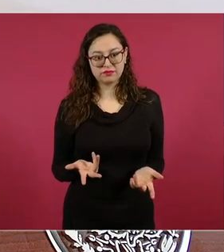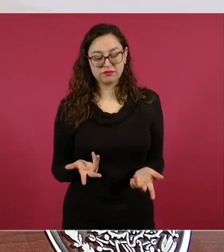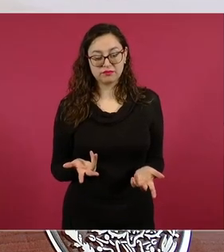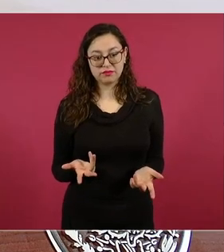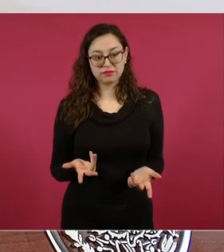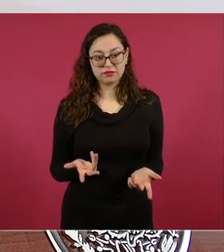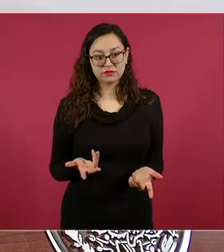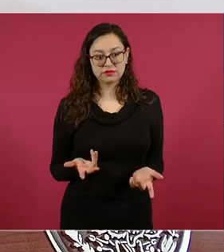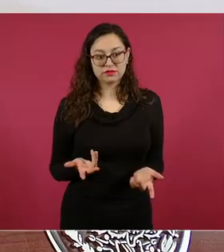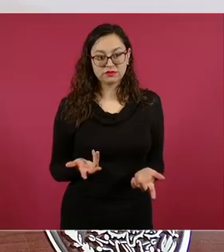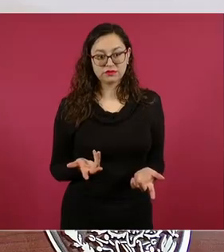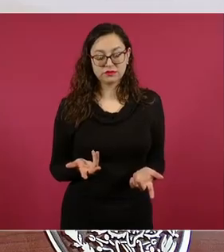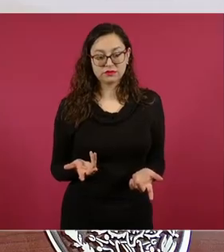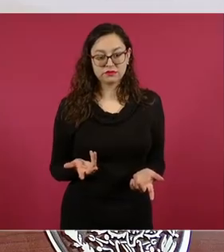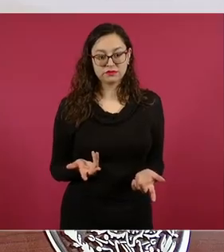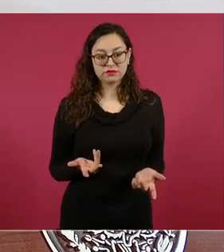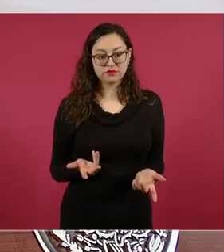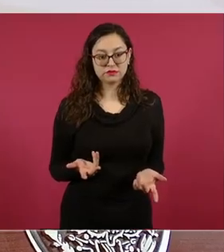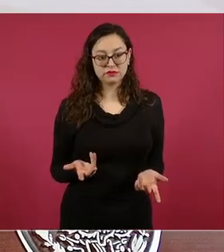Y